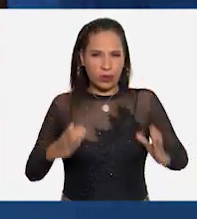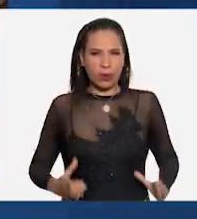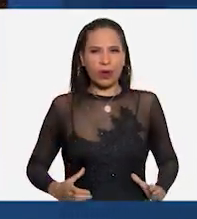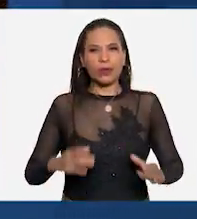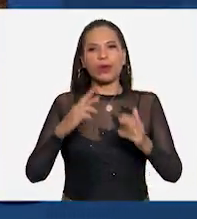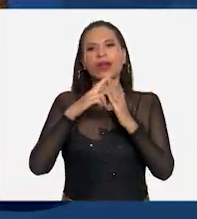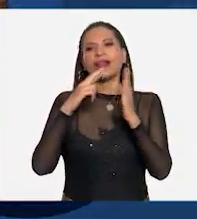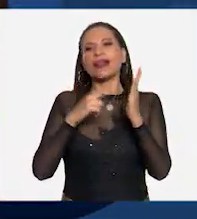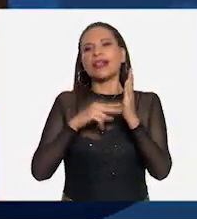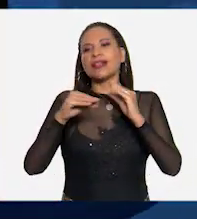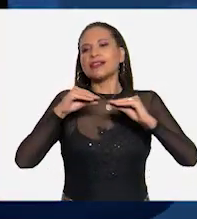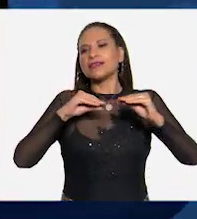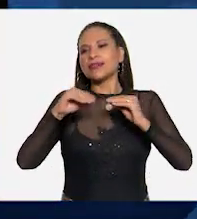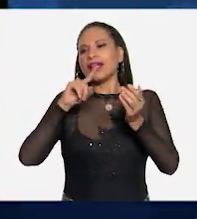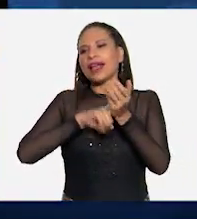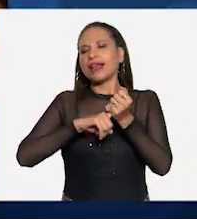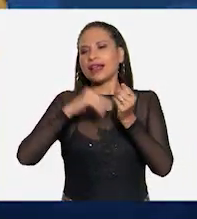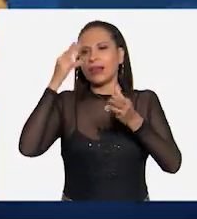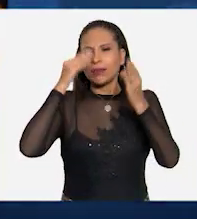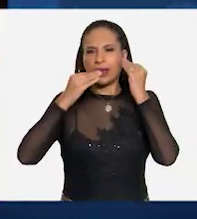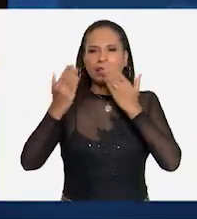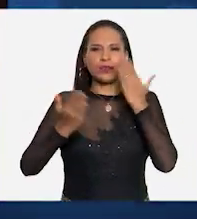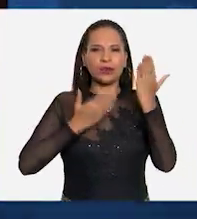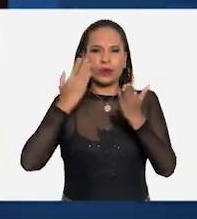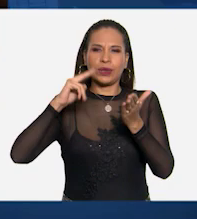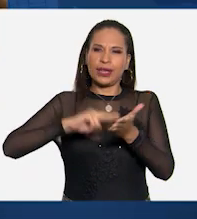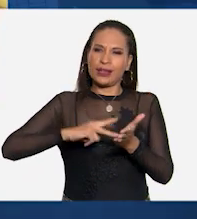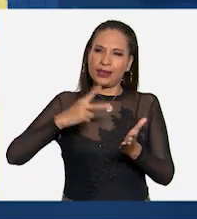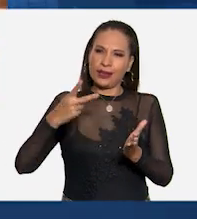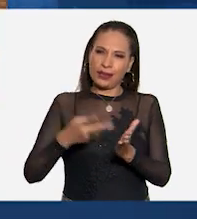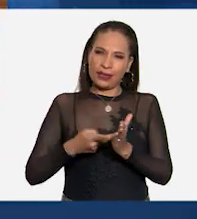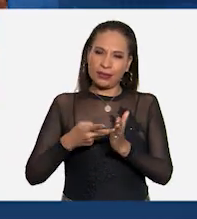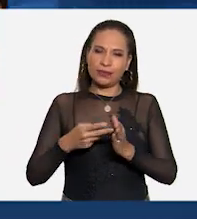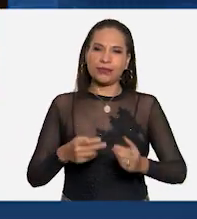las reglas mecánicas que había aprendido en sus estudios de ingeniería.